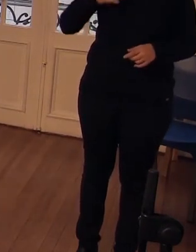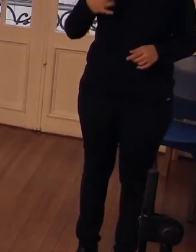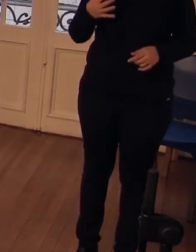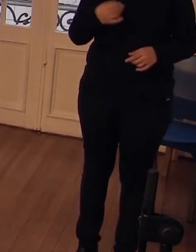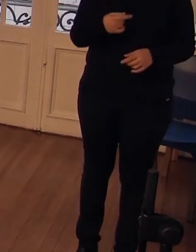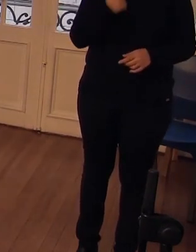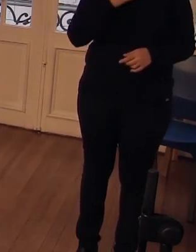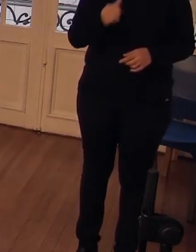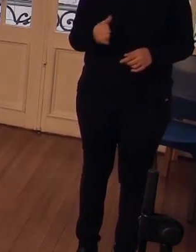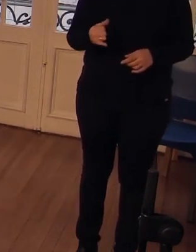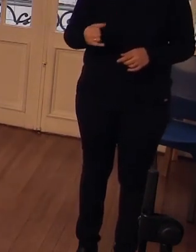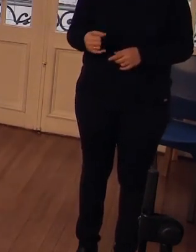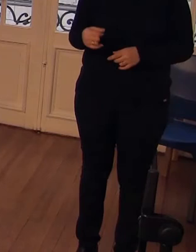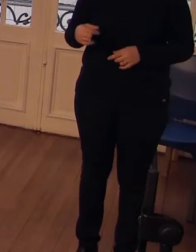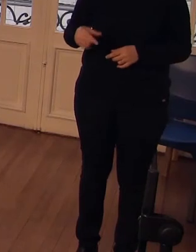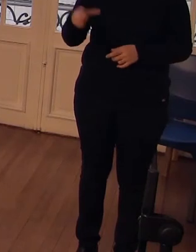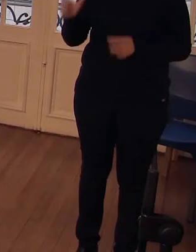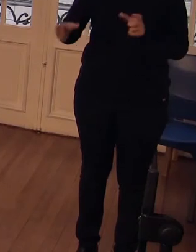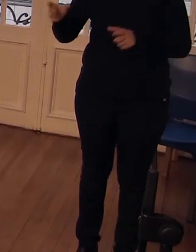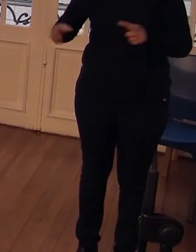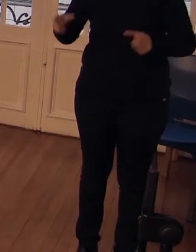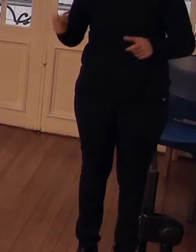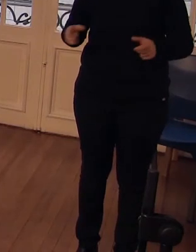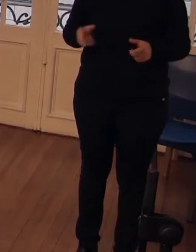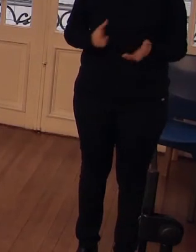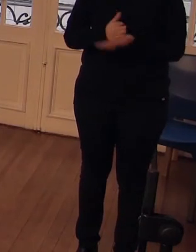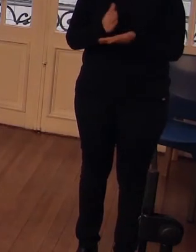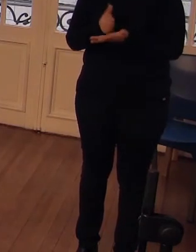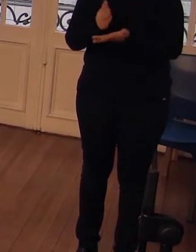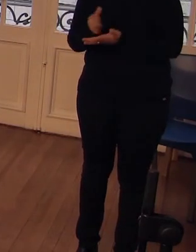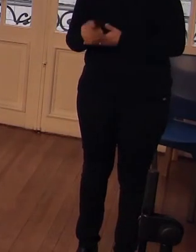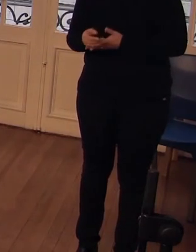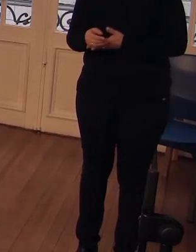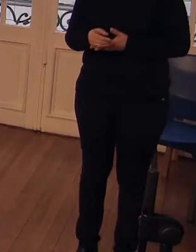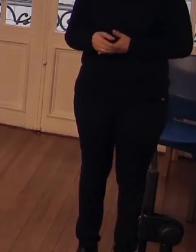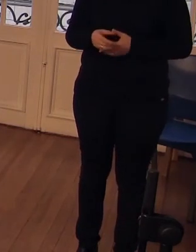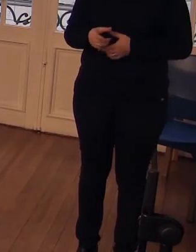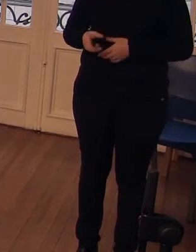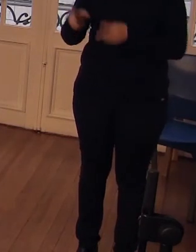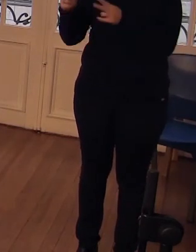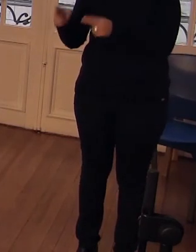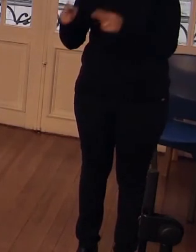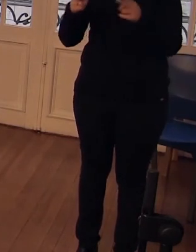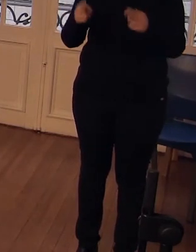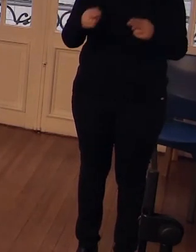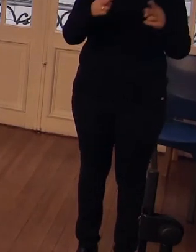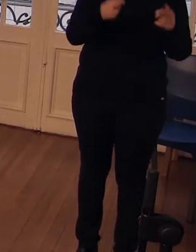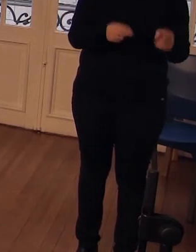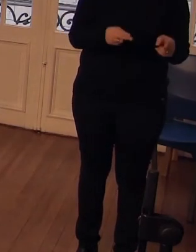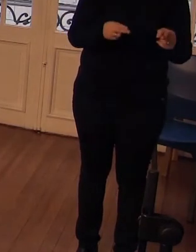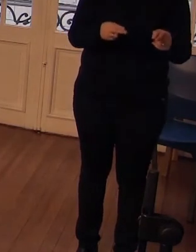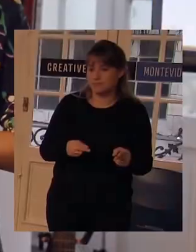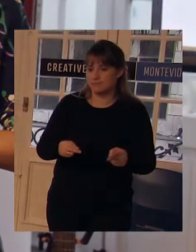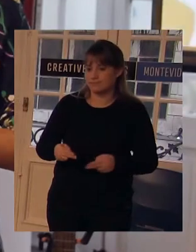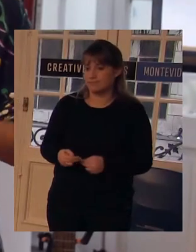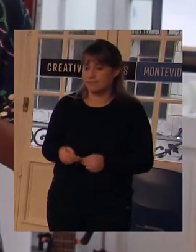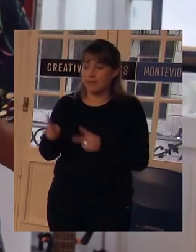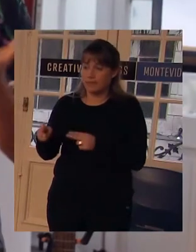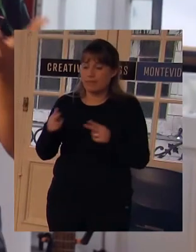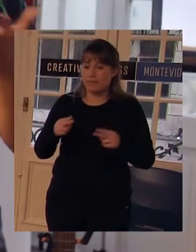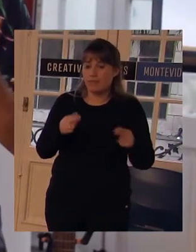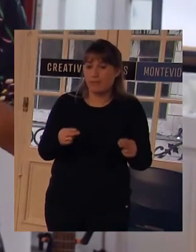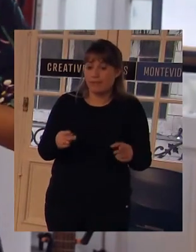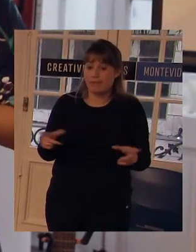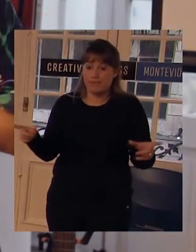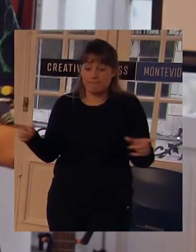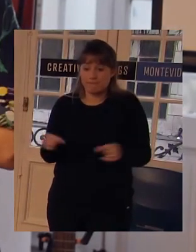Pero son los ciclos que vivimos todos y esos momentos en los que llegamos al fin de esos ciclos que también nos generan un vacío. No